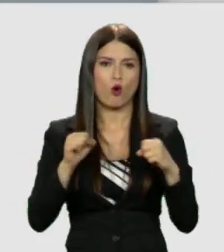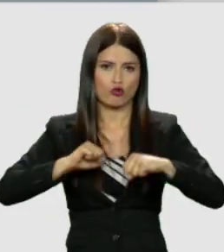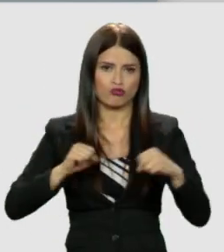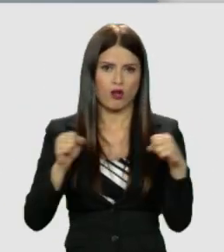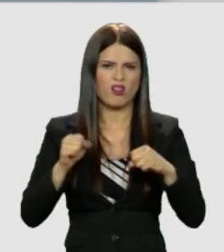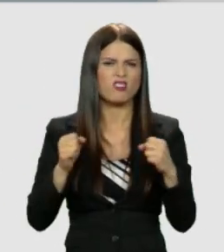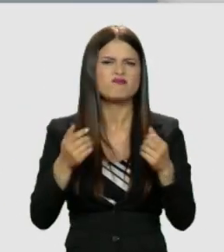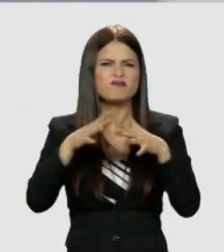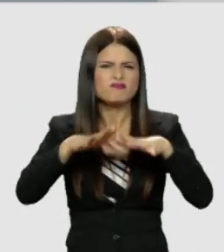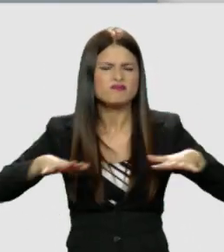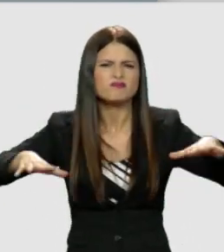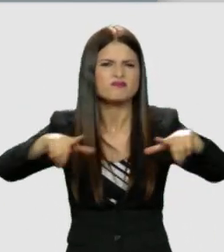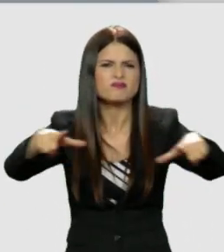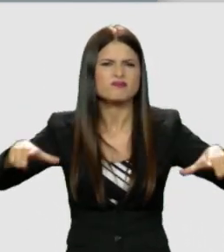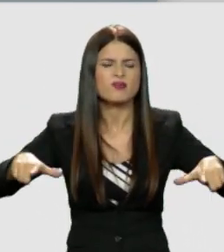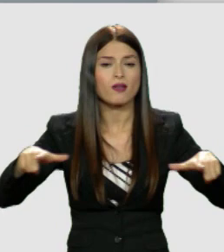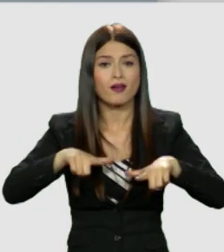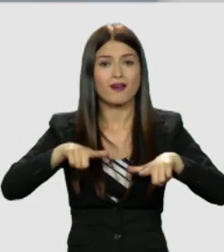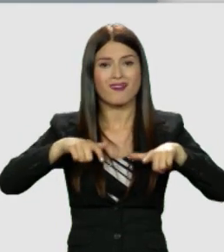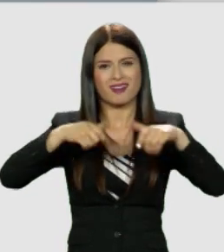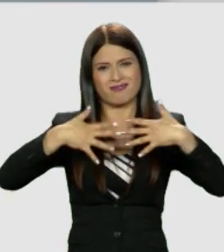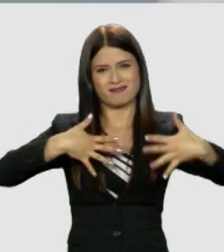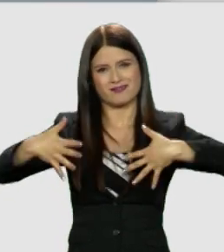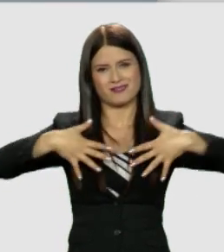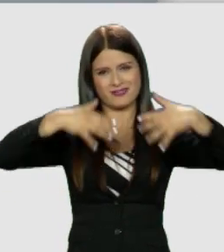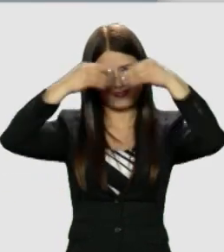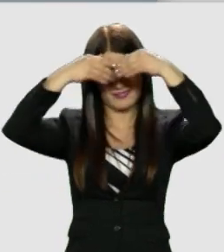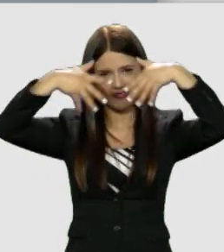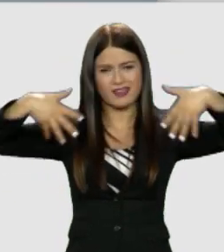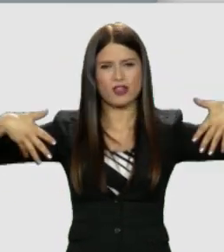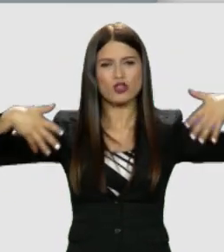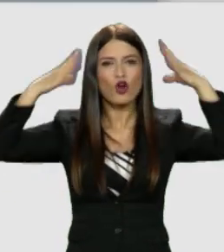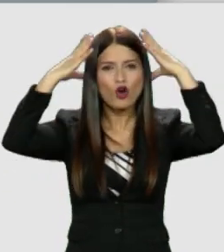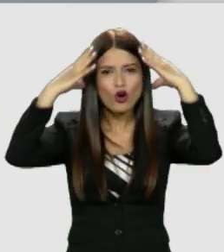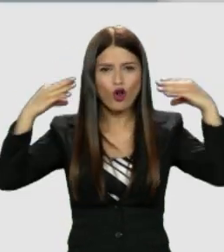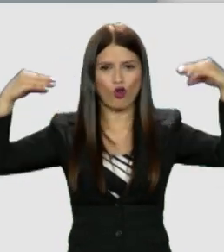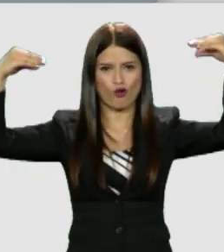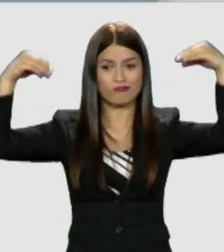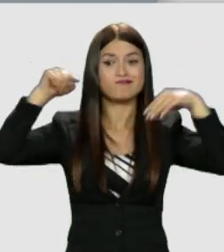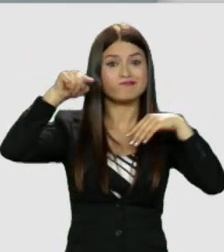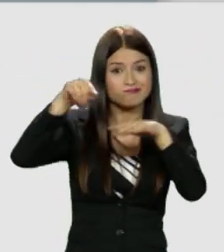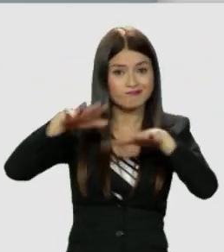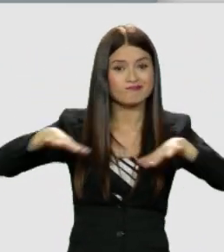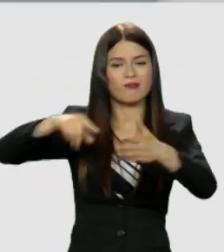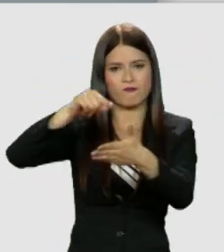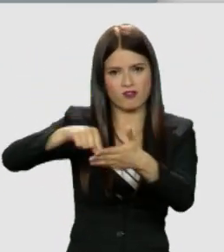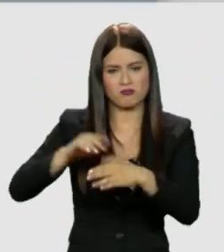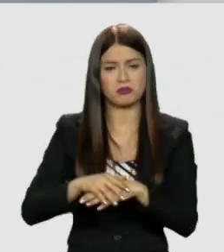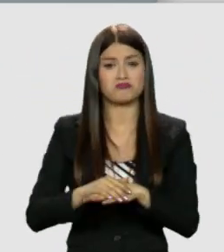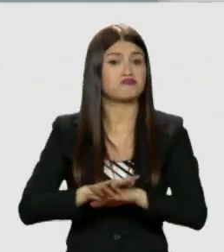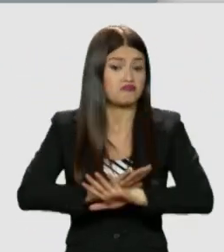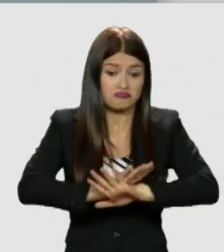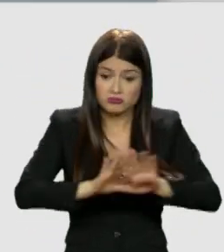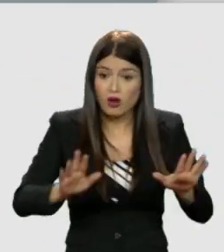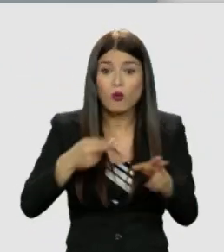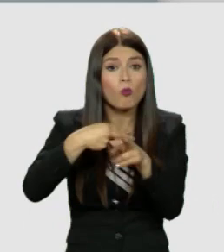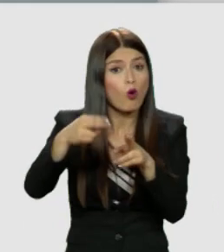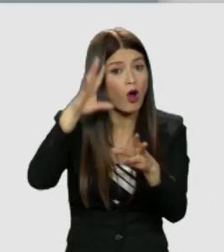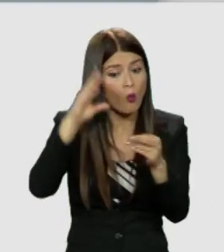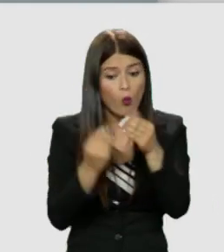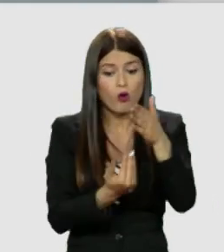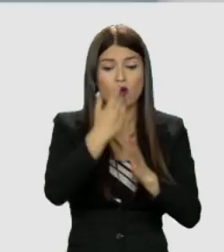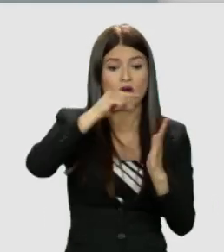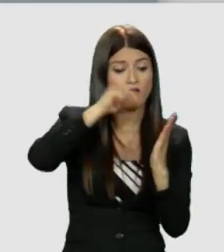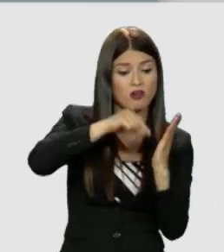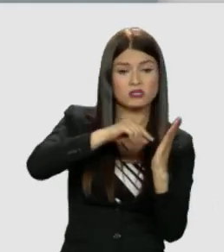teatro Colón y una vez firmado el nuevo acuerdo quedan los temas de la refrendación y de